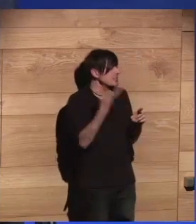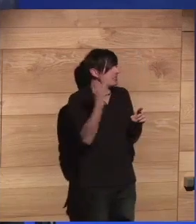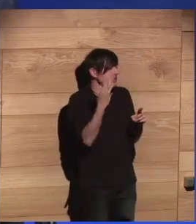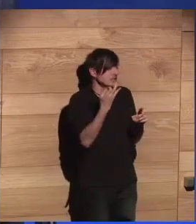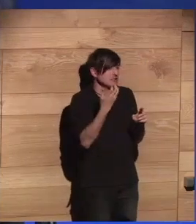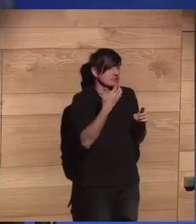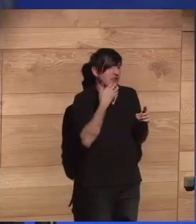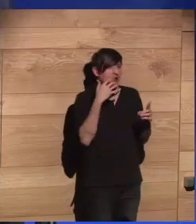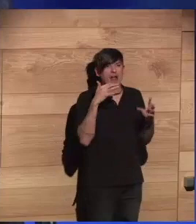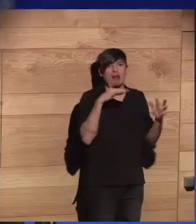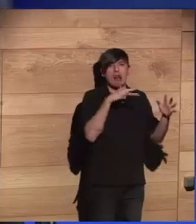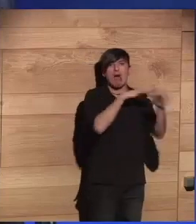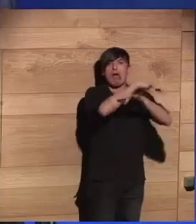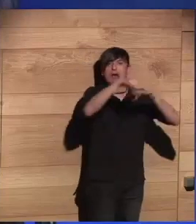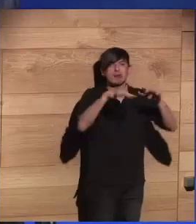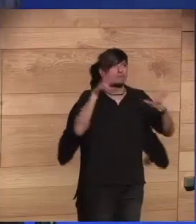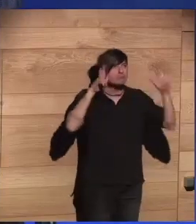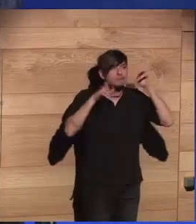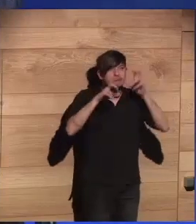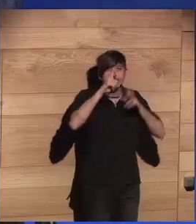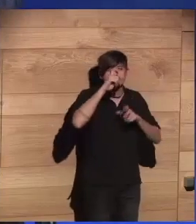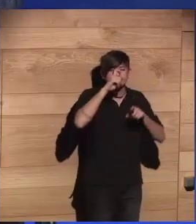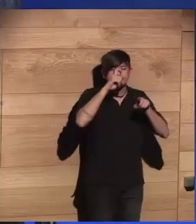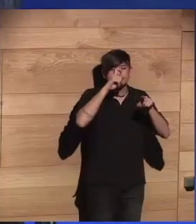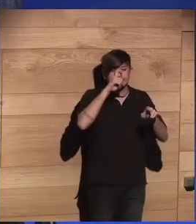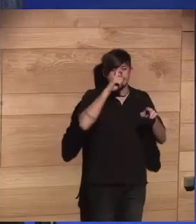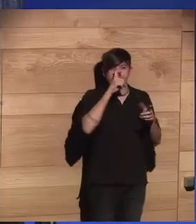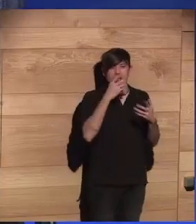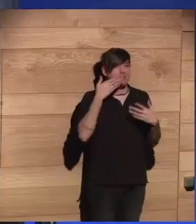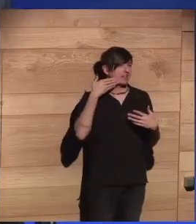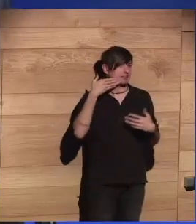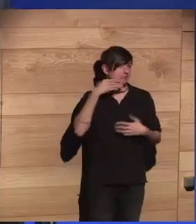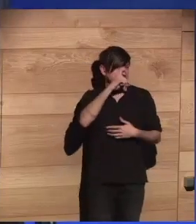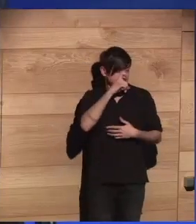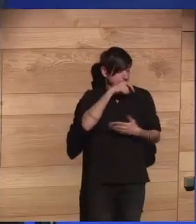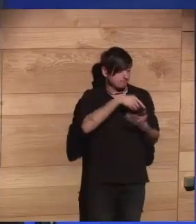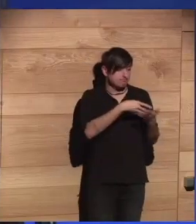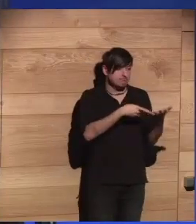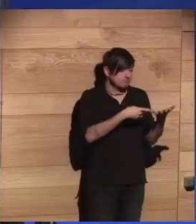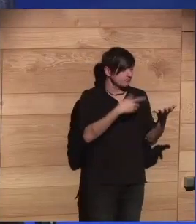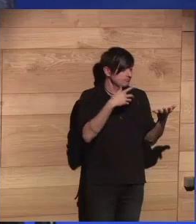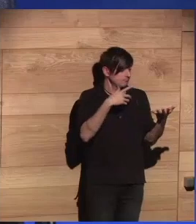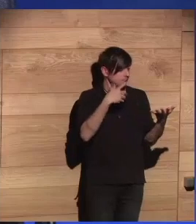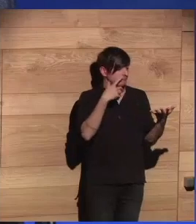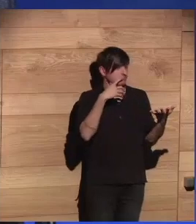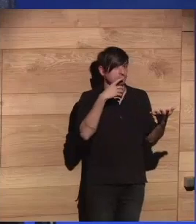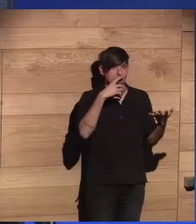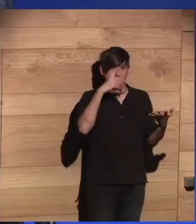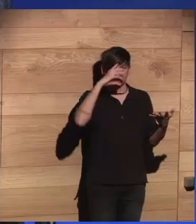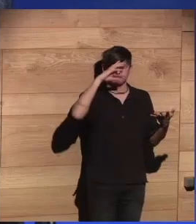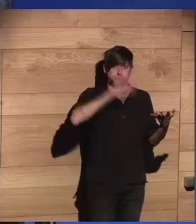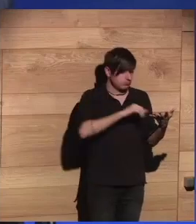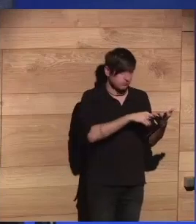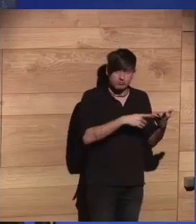estaba en el aire sonando, de lo que sonaba en tu memoria afectiva? Porque son... ¿Qué te sorprendió de